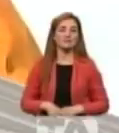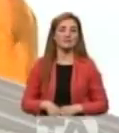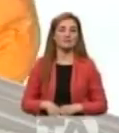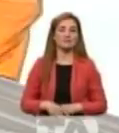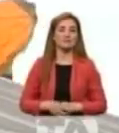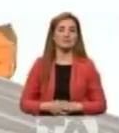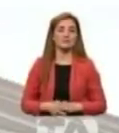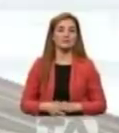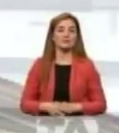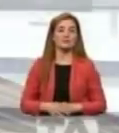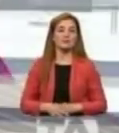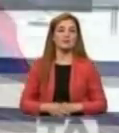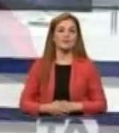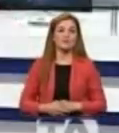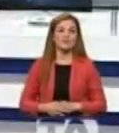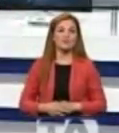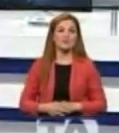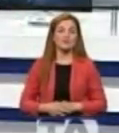horas.